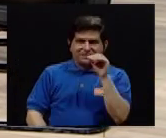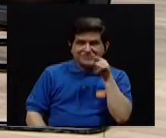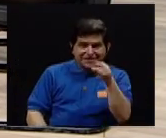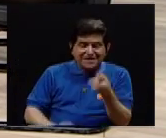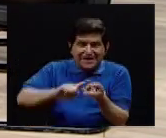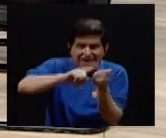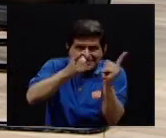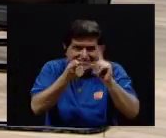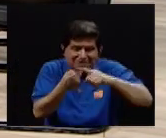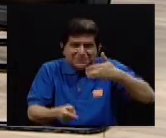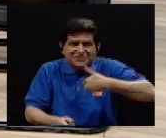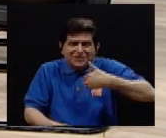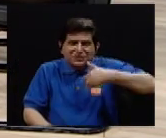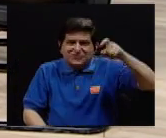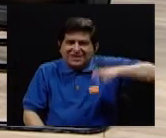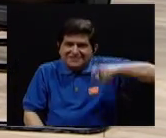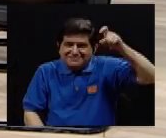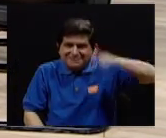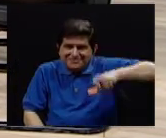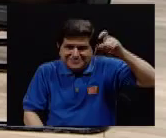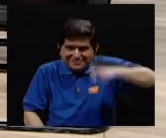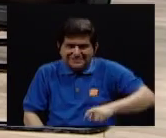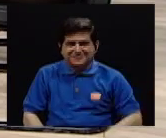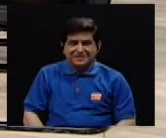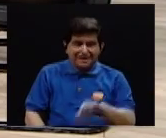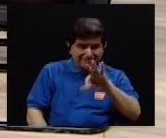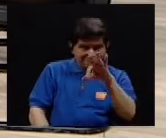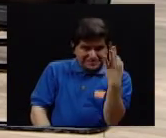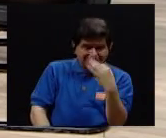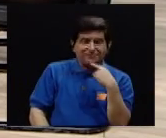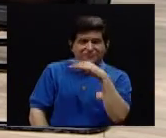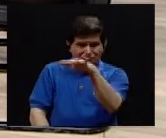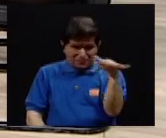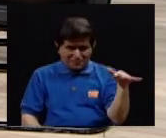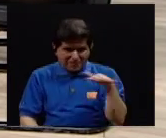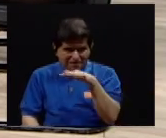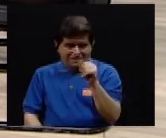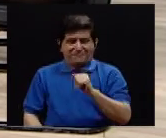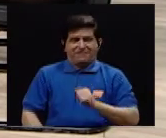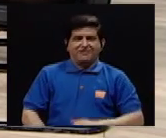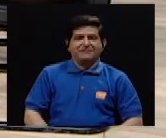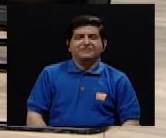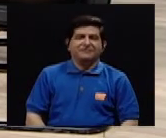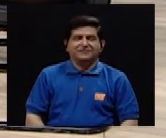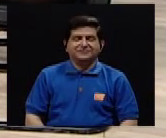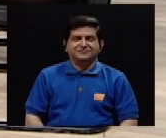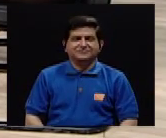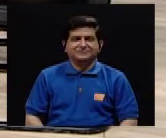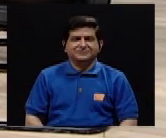que es el amigo el que tiene la necesidad, porque así fue la realidad,